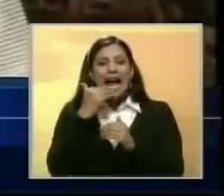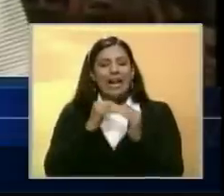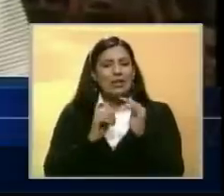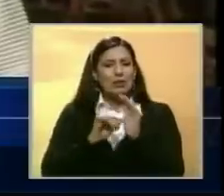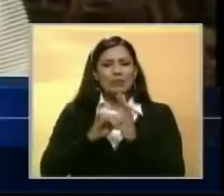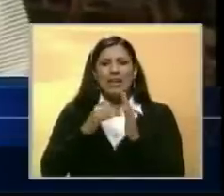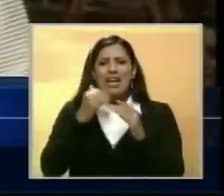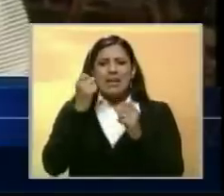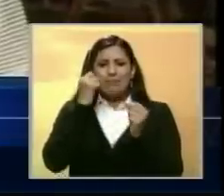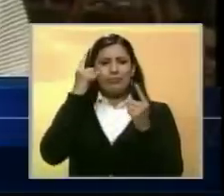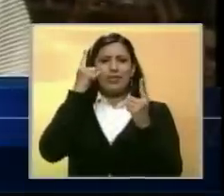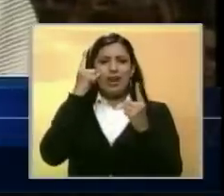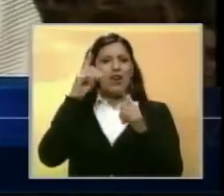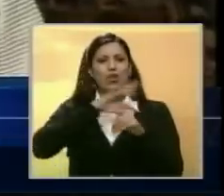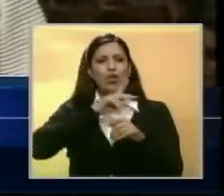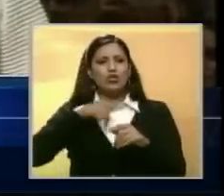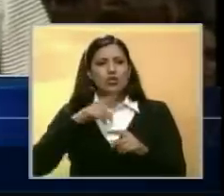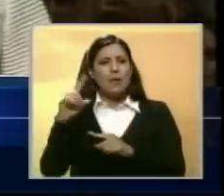hito.